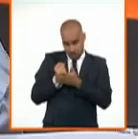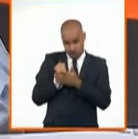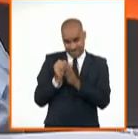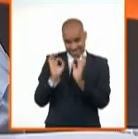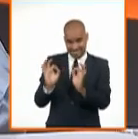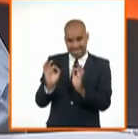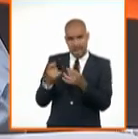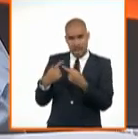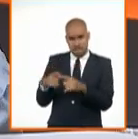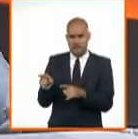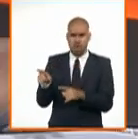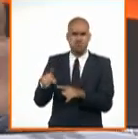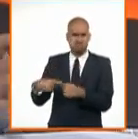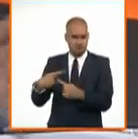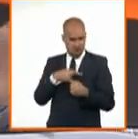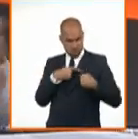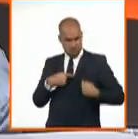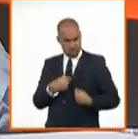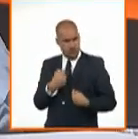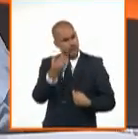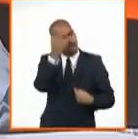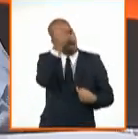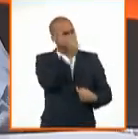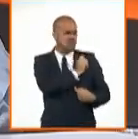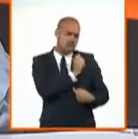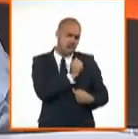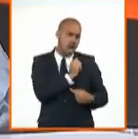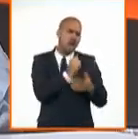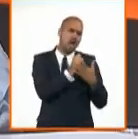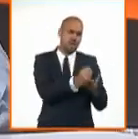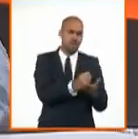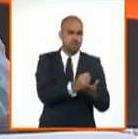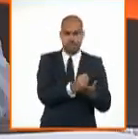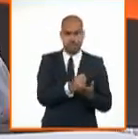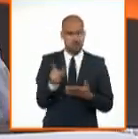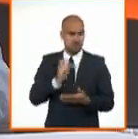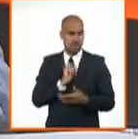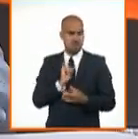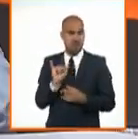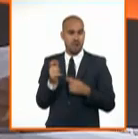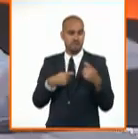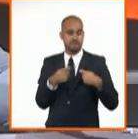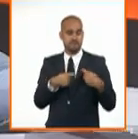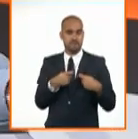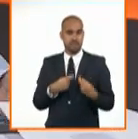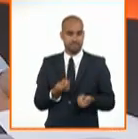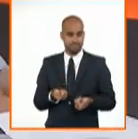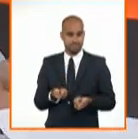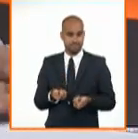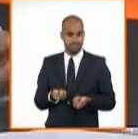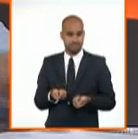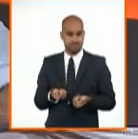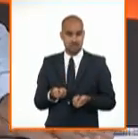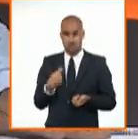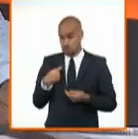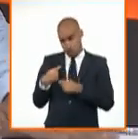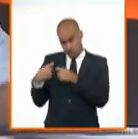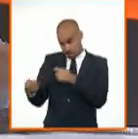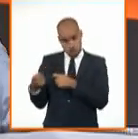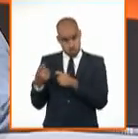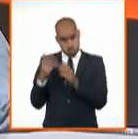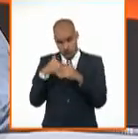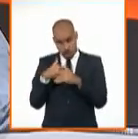tener una remuneración porque de lo contrario no lo hace el mundo trabaja de esa de esa manera